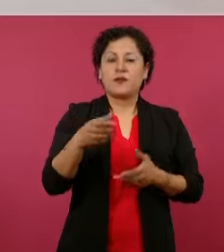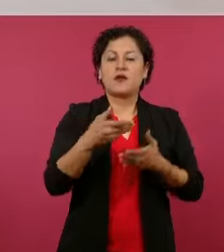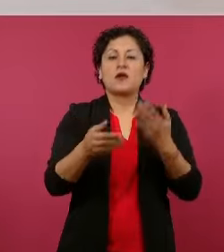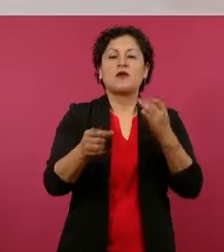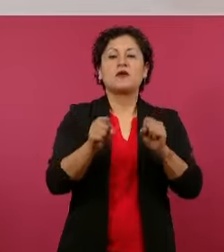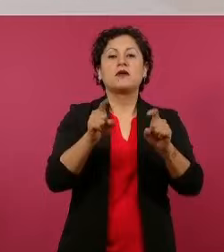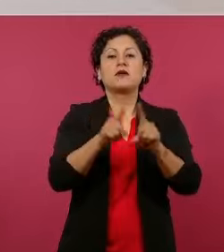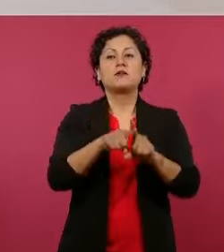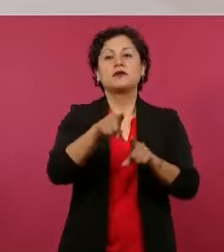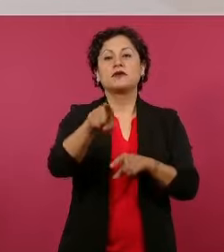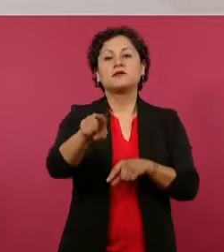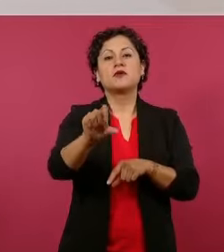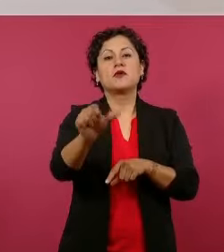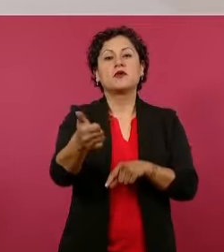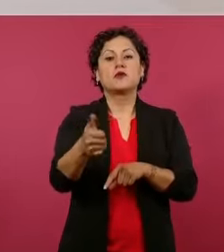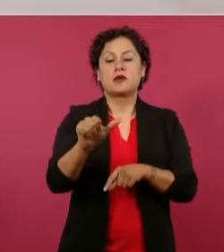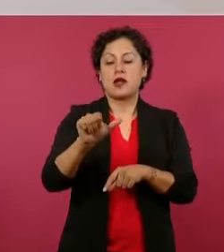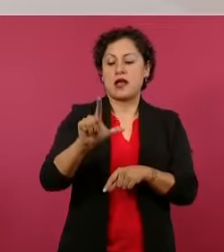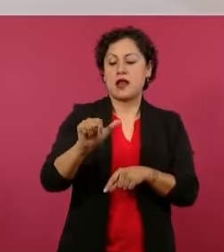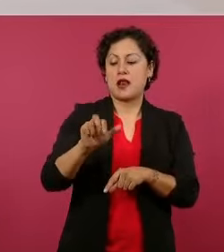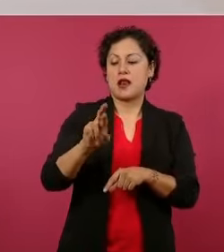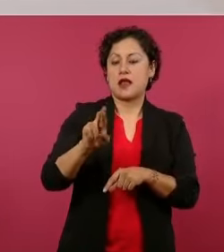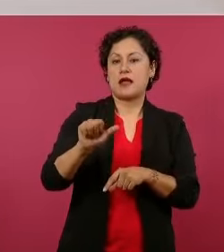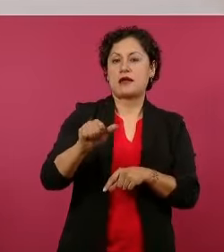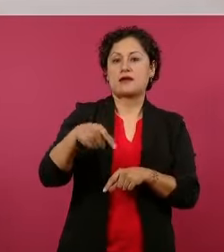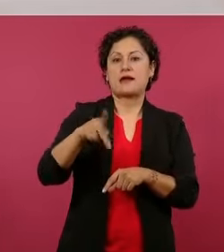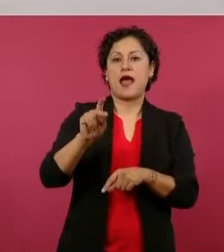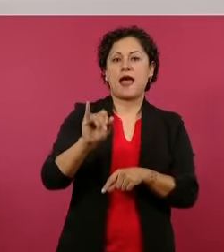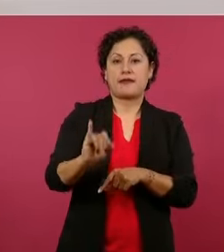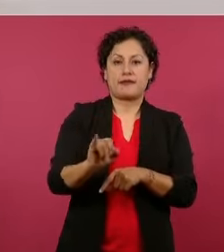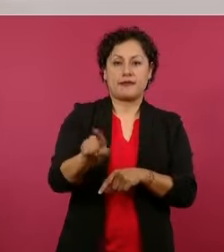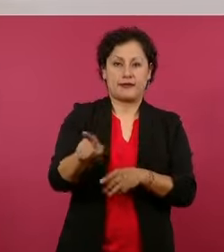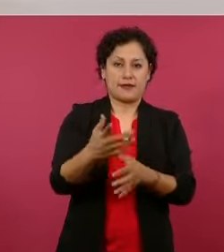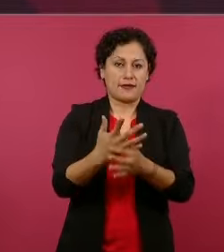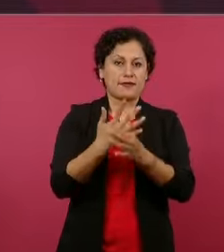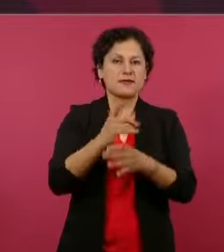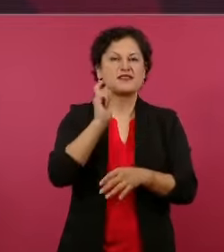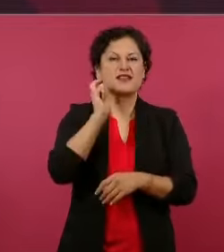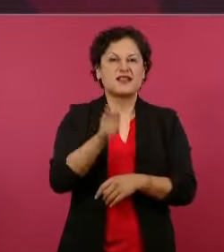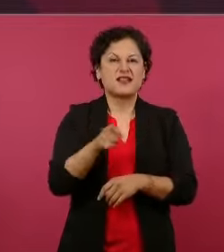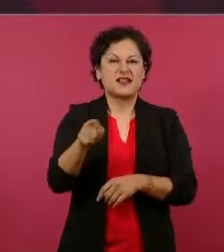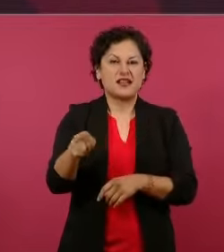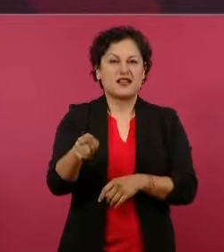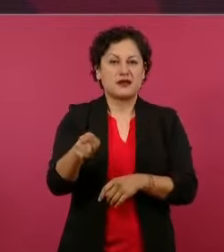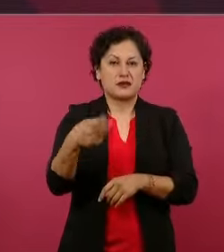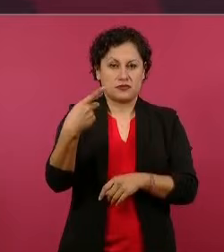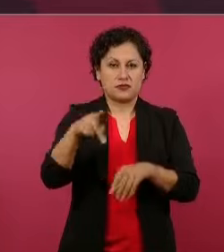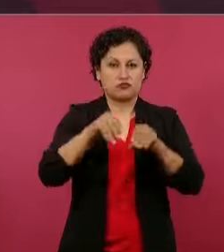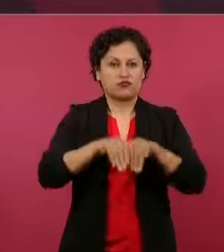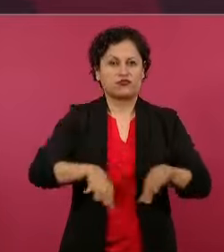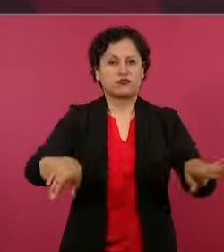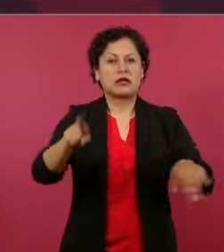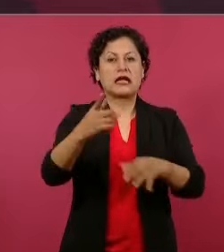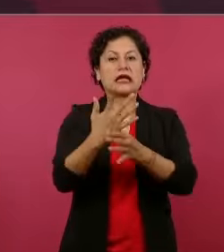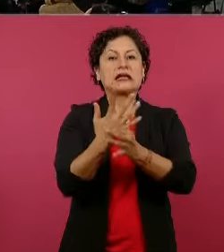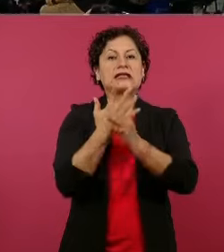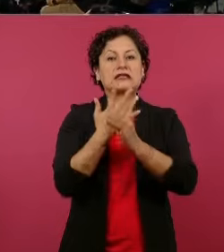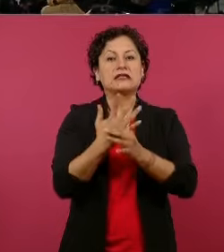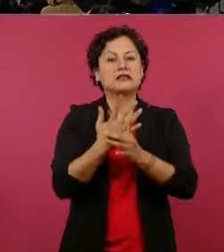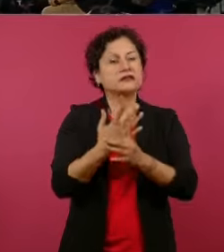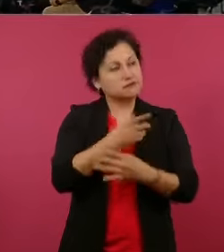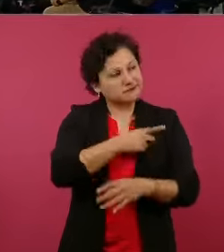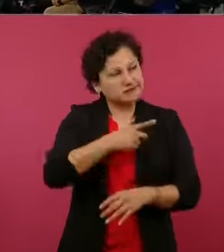de a la raki que dice no hay que mentir por qué no lo pones